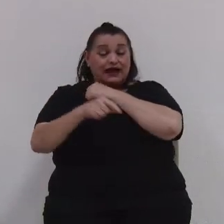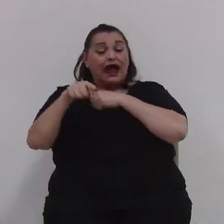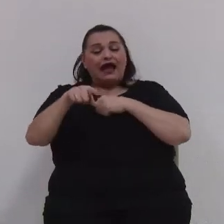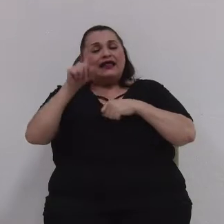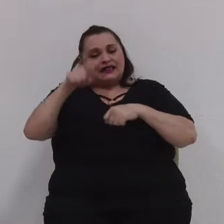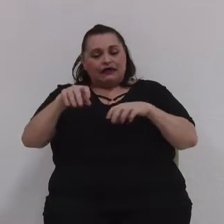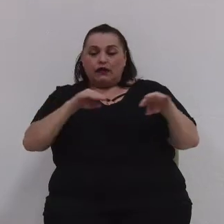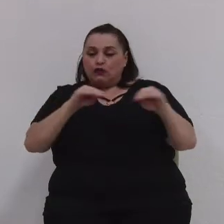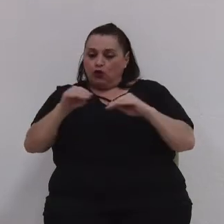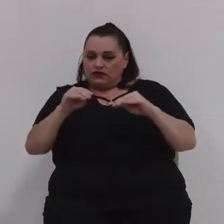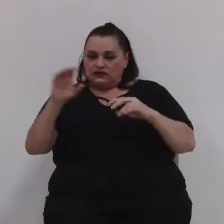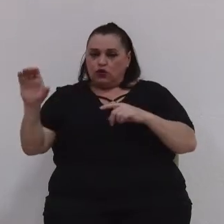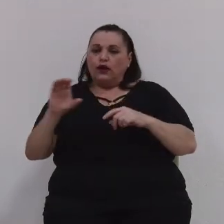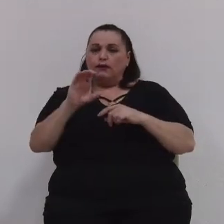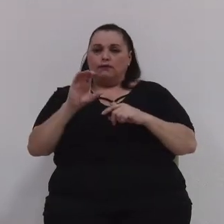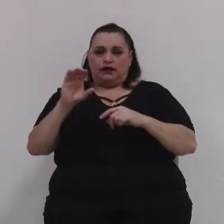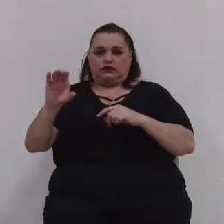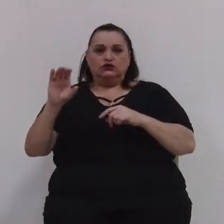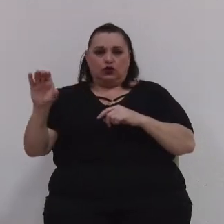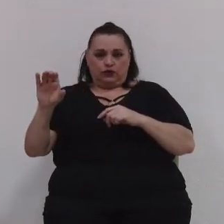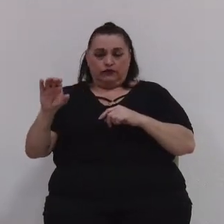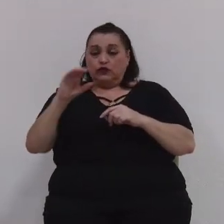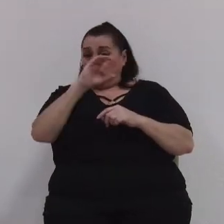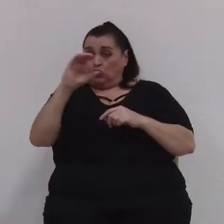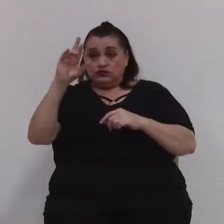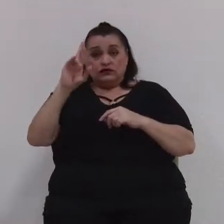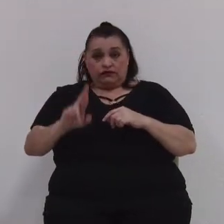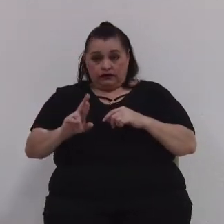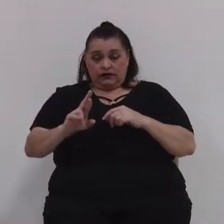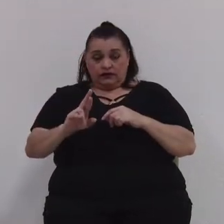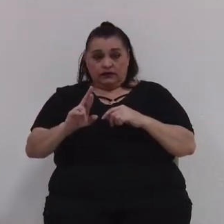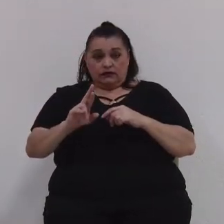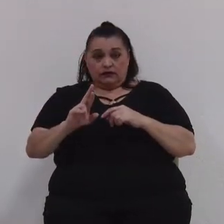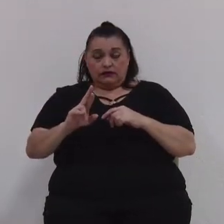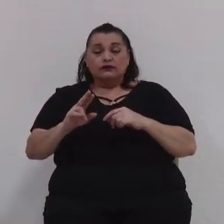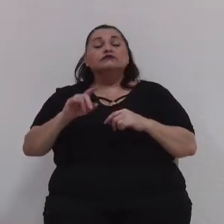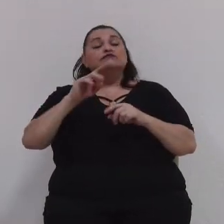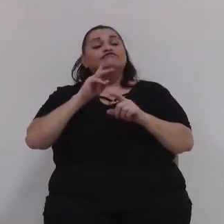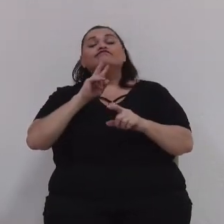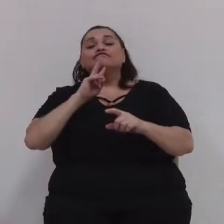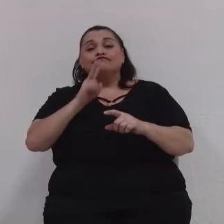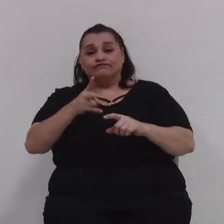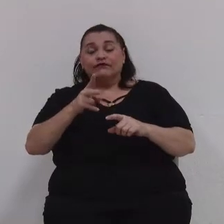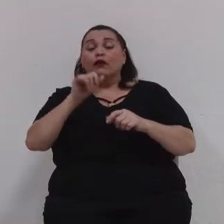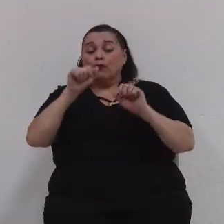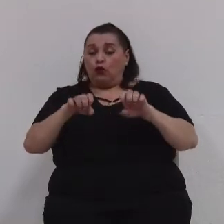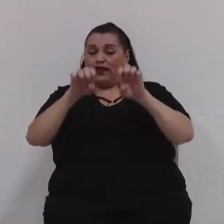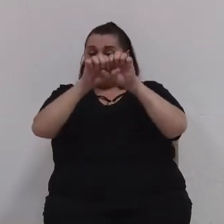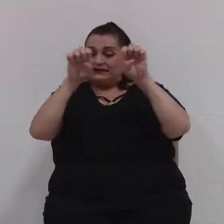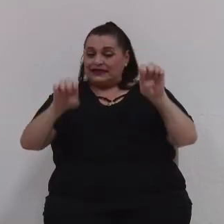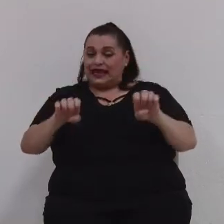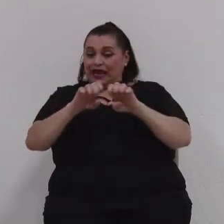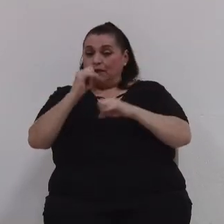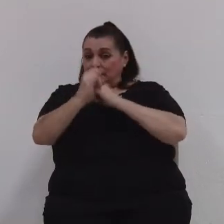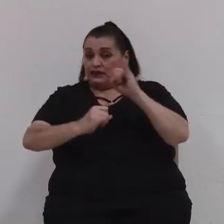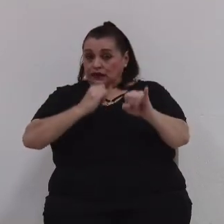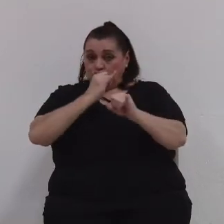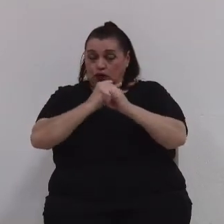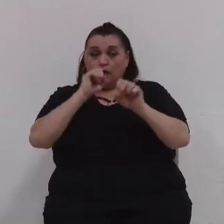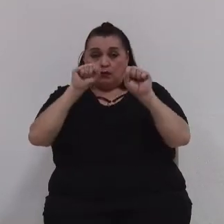movilizar inversión, y Costa Rica ciertamente puede entrar en esquemas internacionales